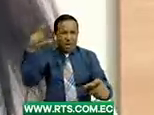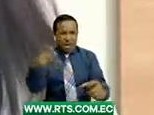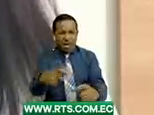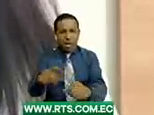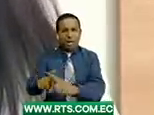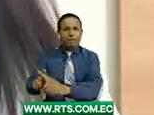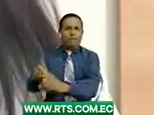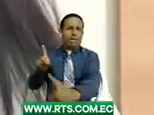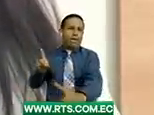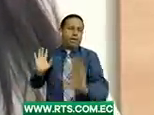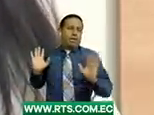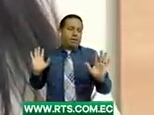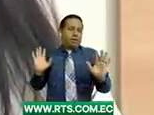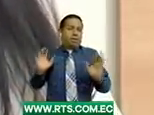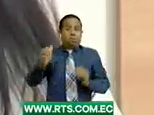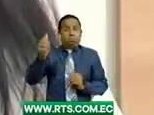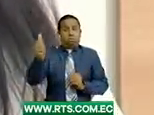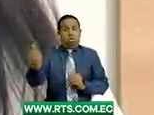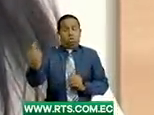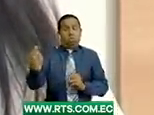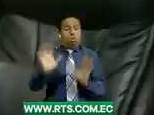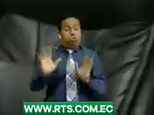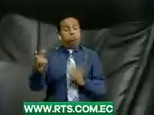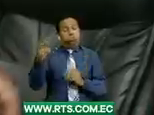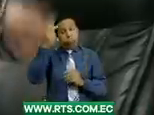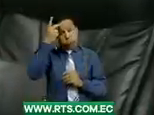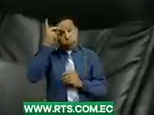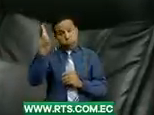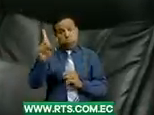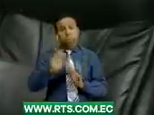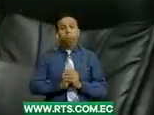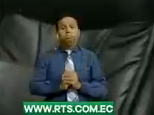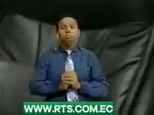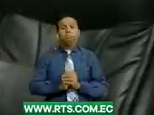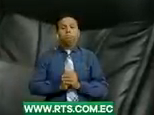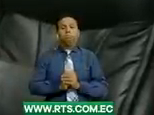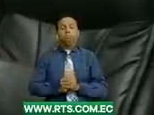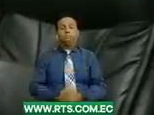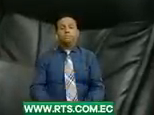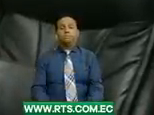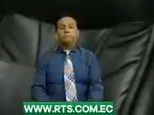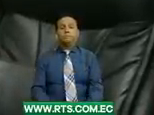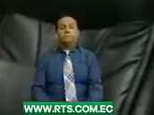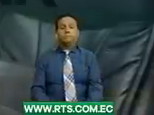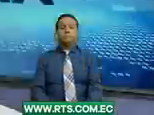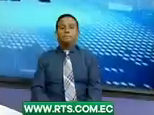refiero a el programa de víctimas y testigos. Informó Adriana Peralta.